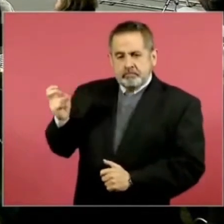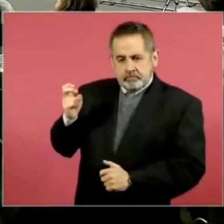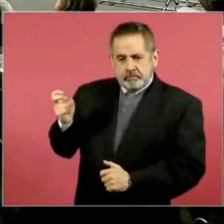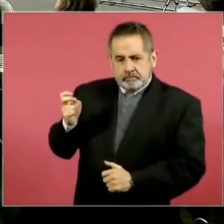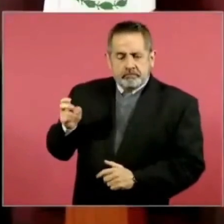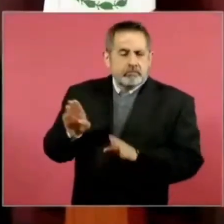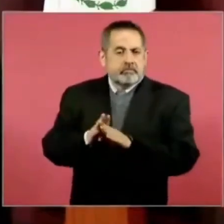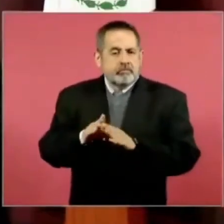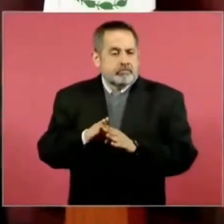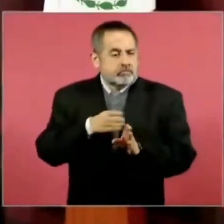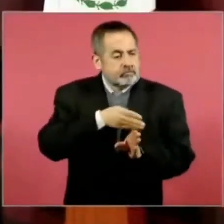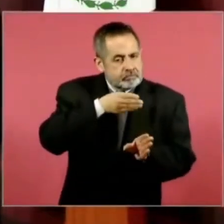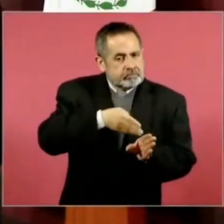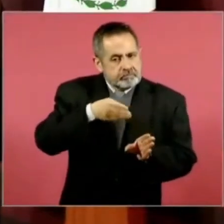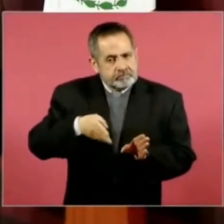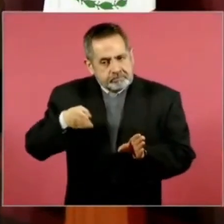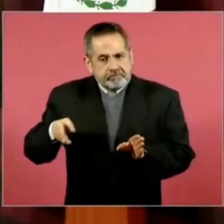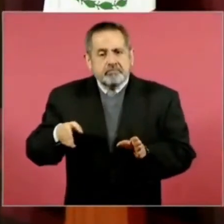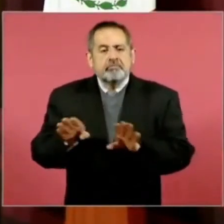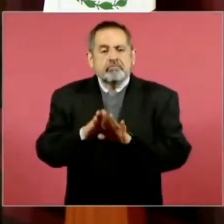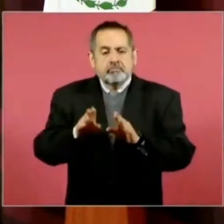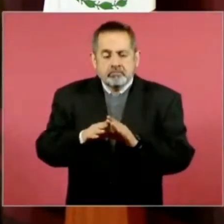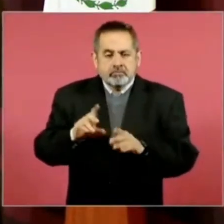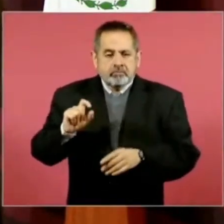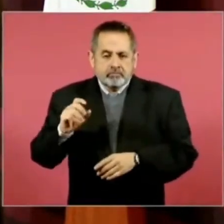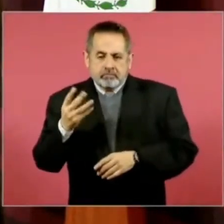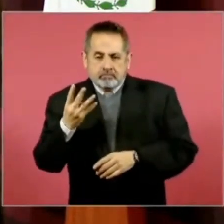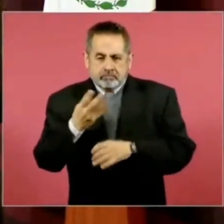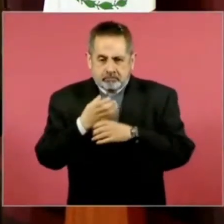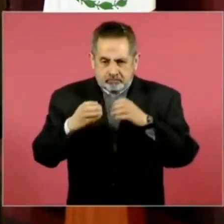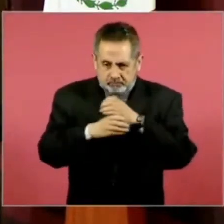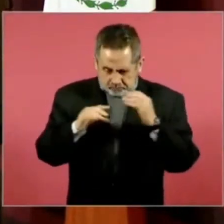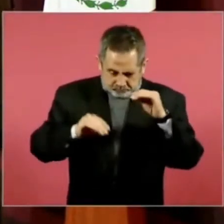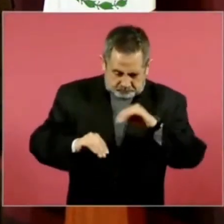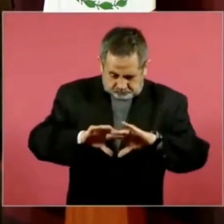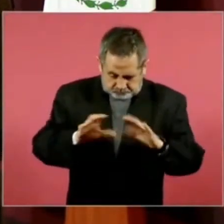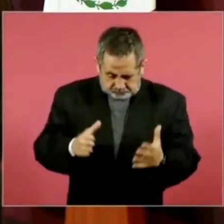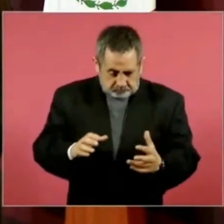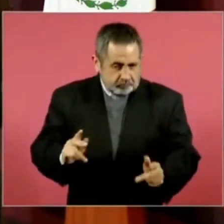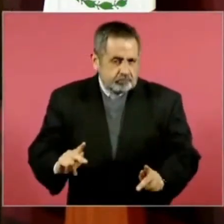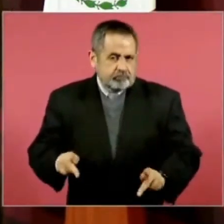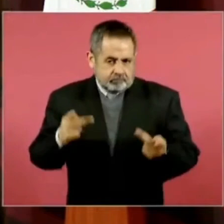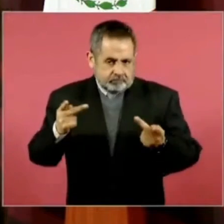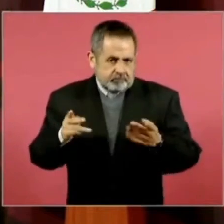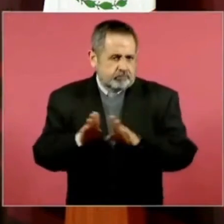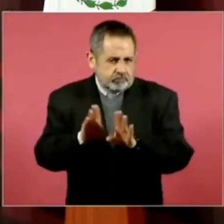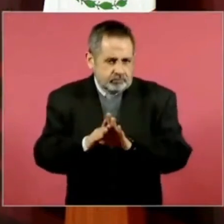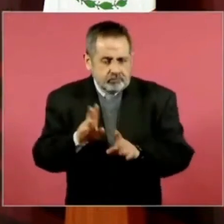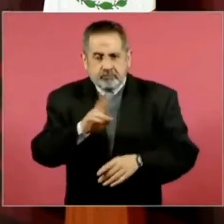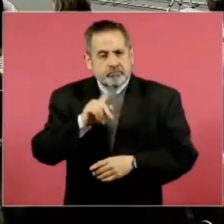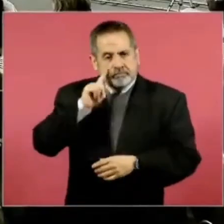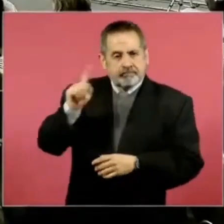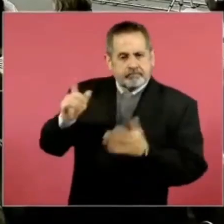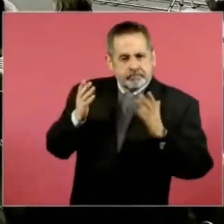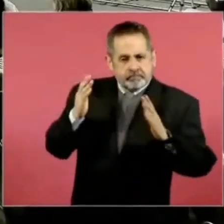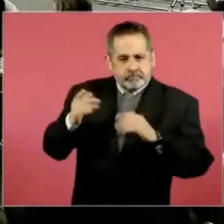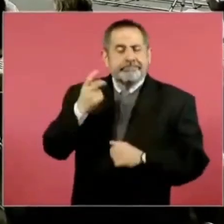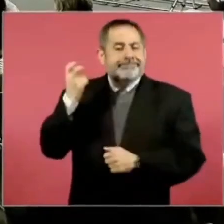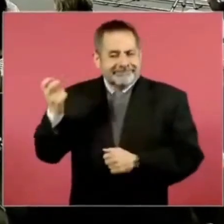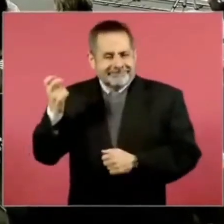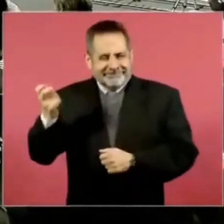en general de la canasta de productos. Pero esto es a lo que me